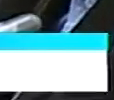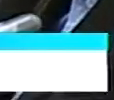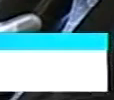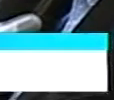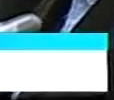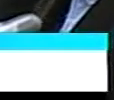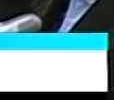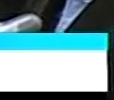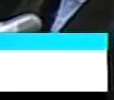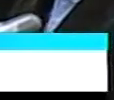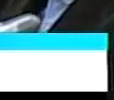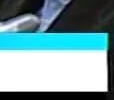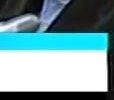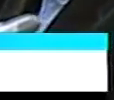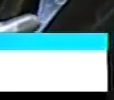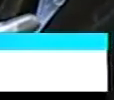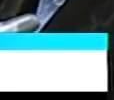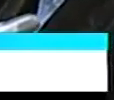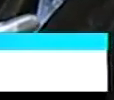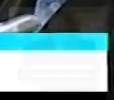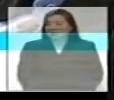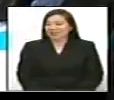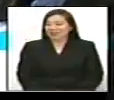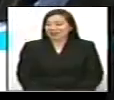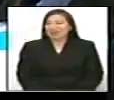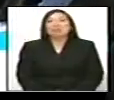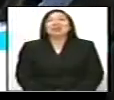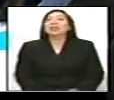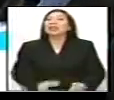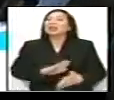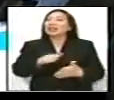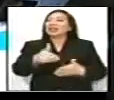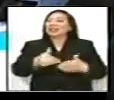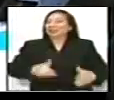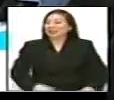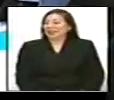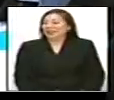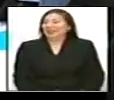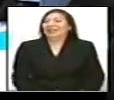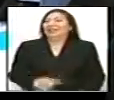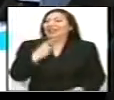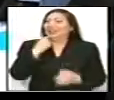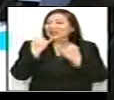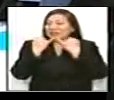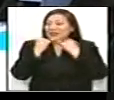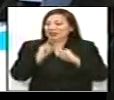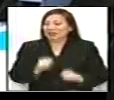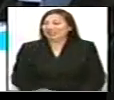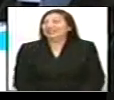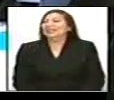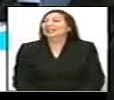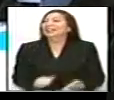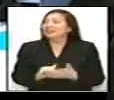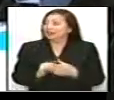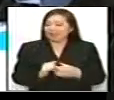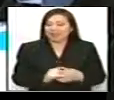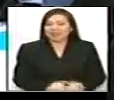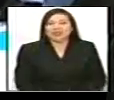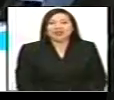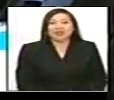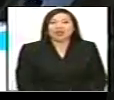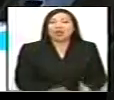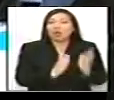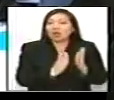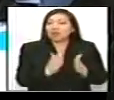orden. Y cuando se descentraliza con orden hay que asegurar que la información nacional esté compilada en